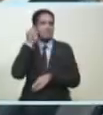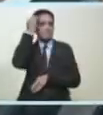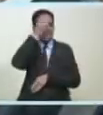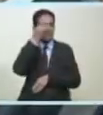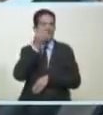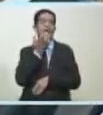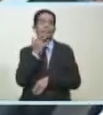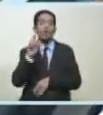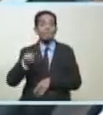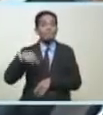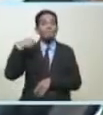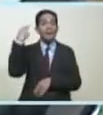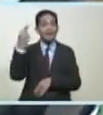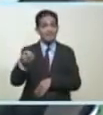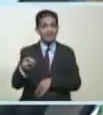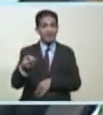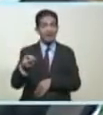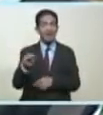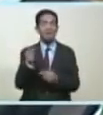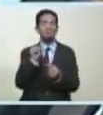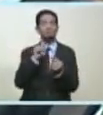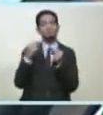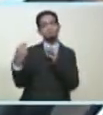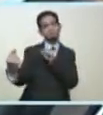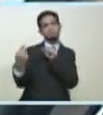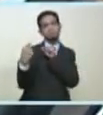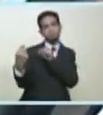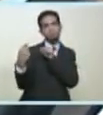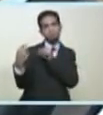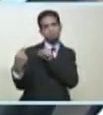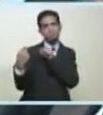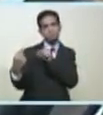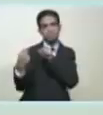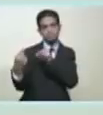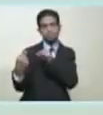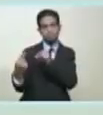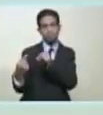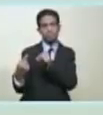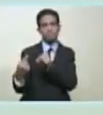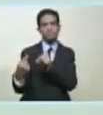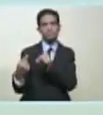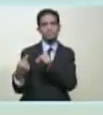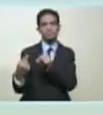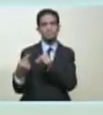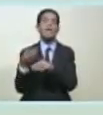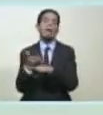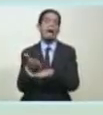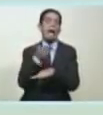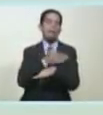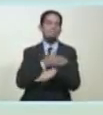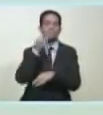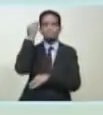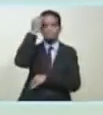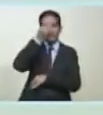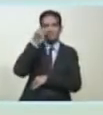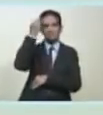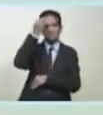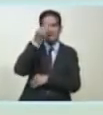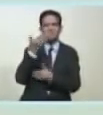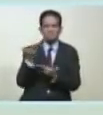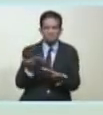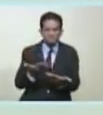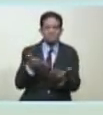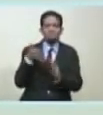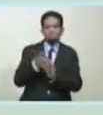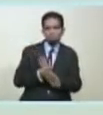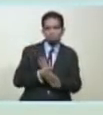arrancamos mañana con todos los sectores políticos del país, con todos los sectores económicos, con todos